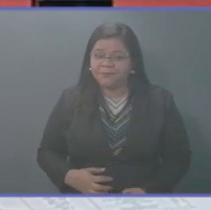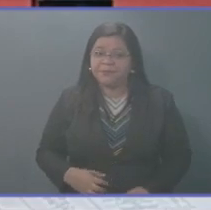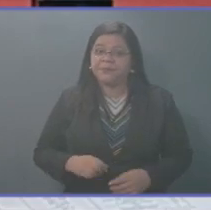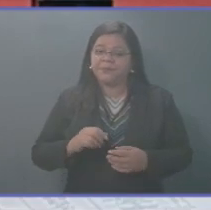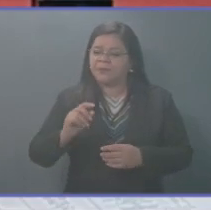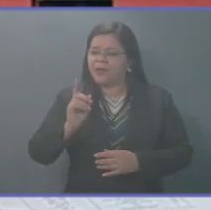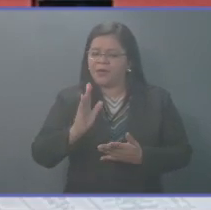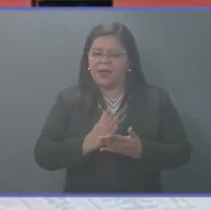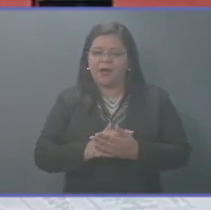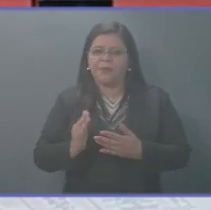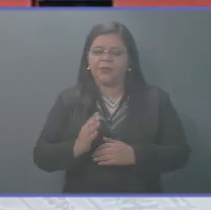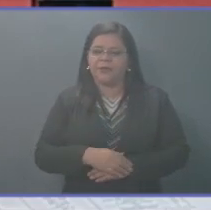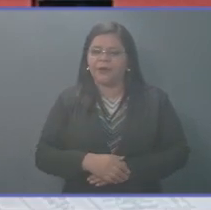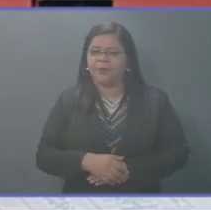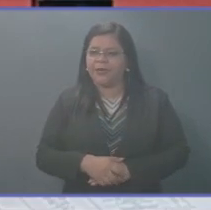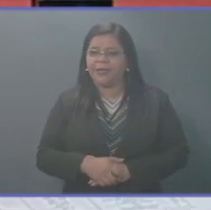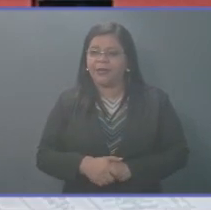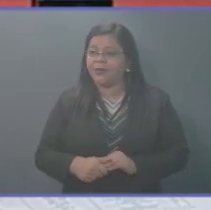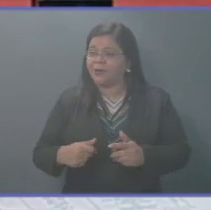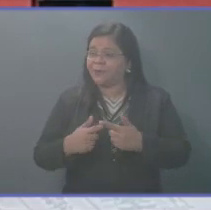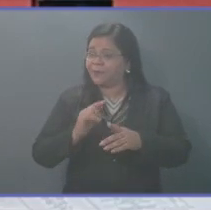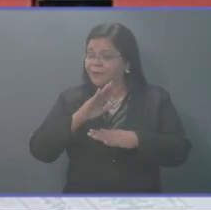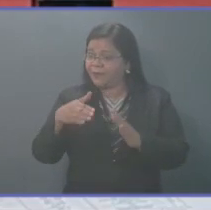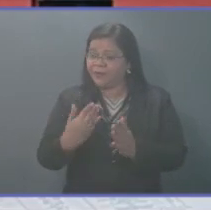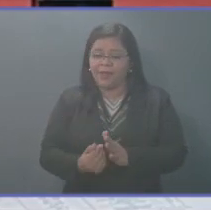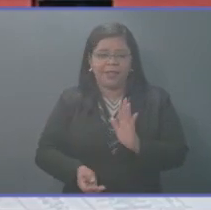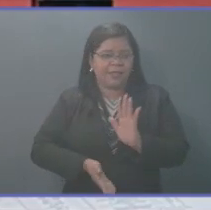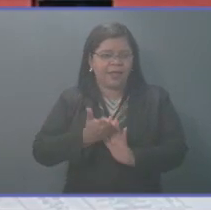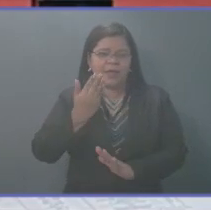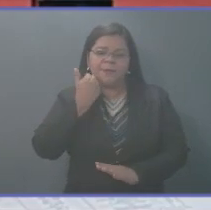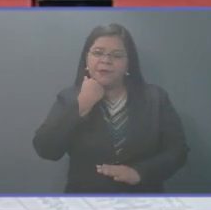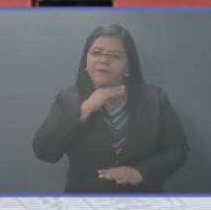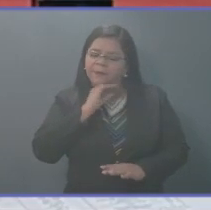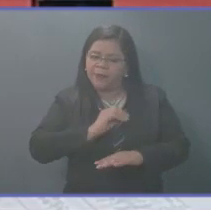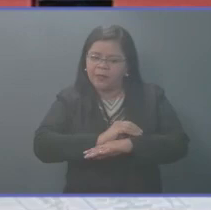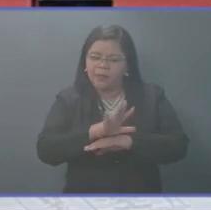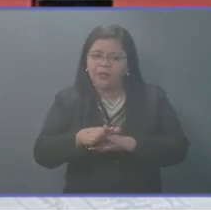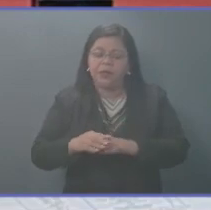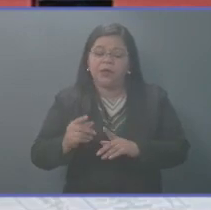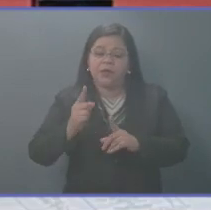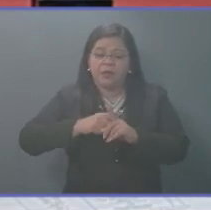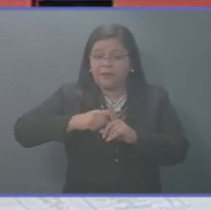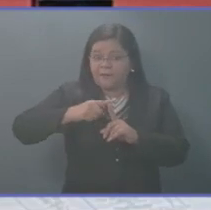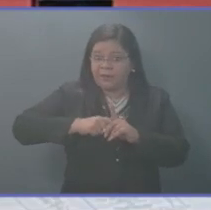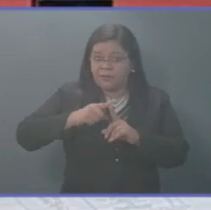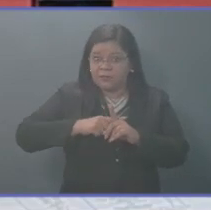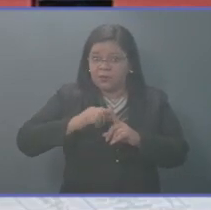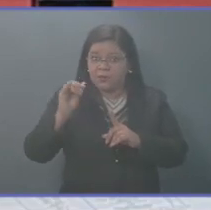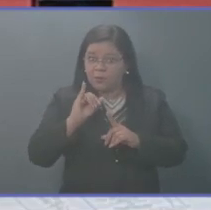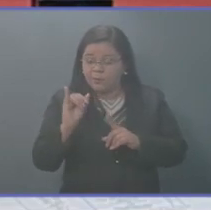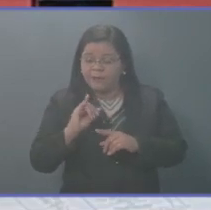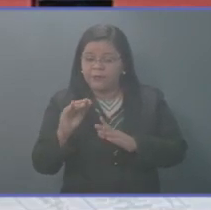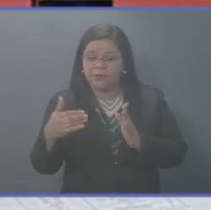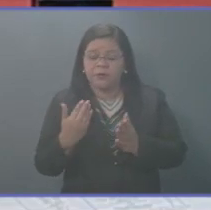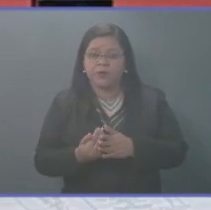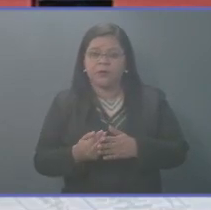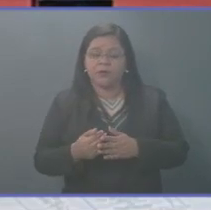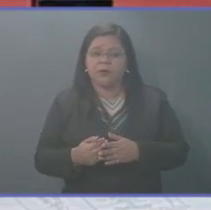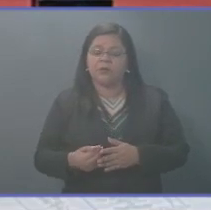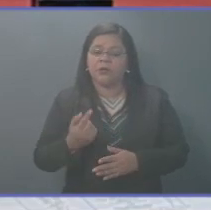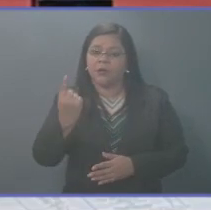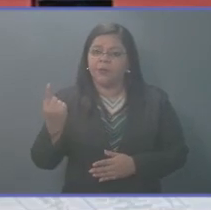hubo no hubo un incremento ni de las infecciones en la consulta externa de primer nivel de atención